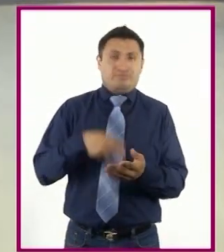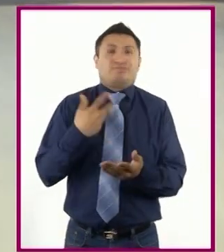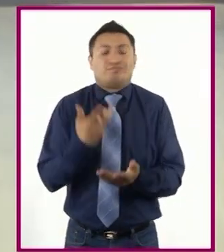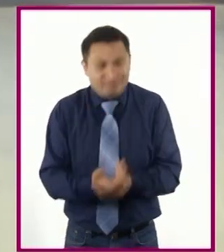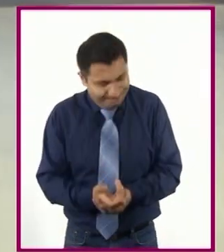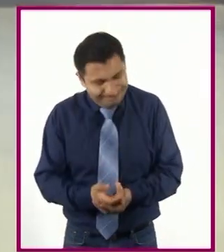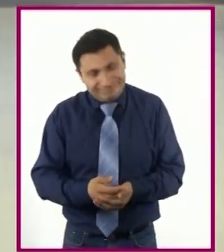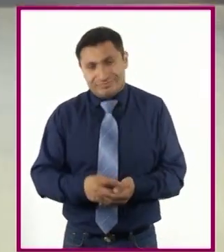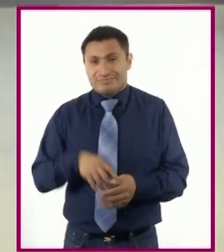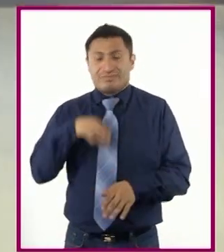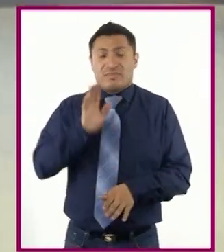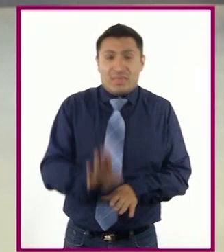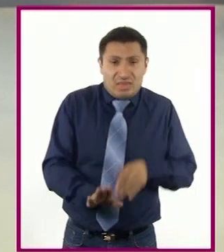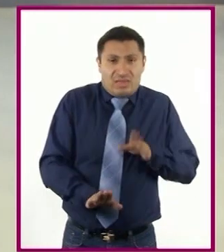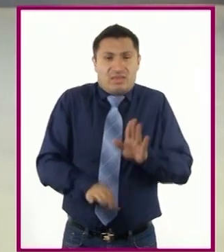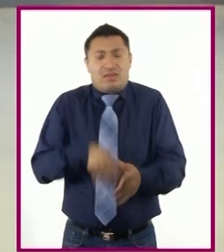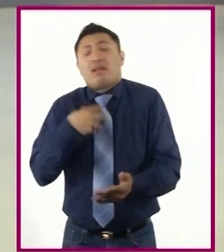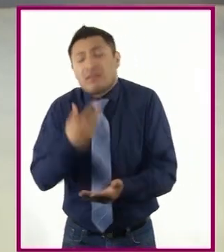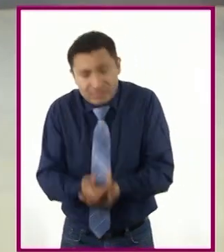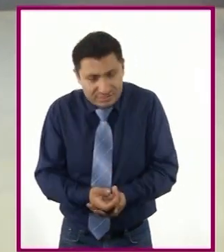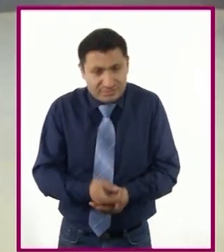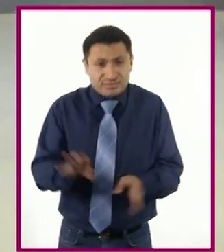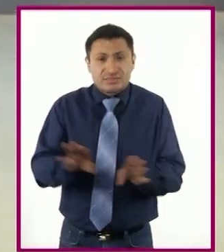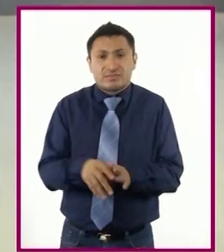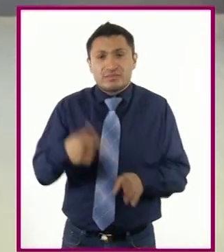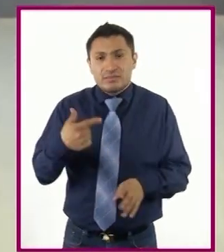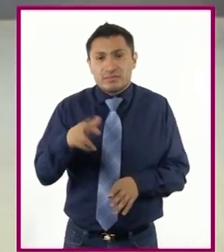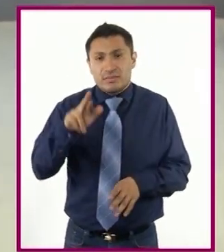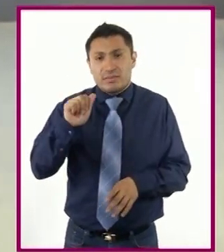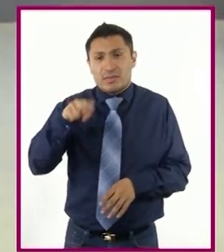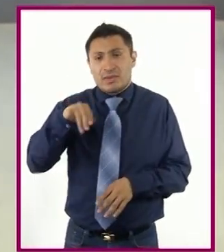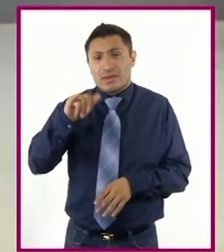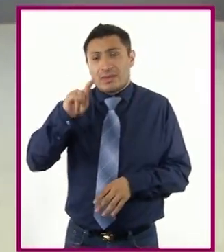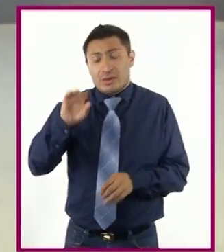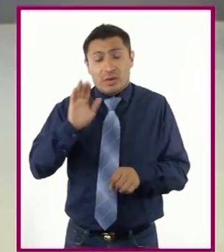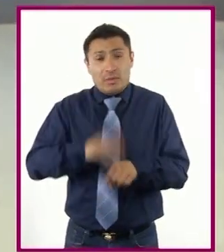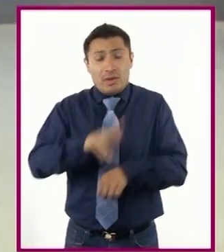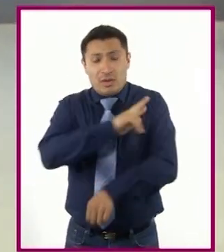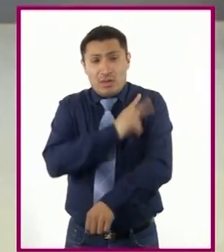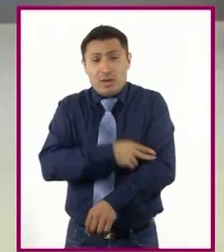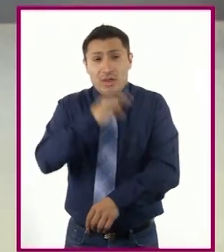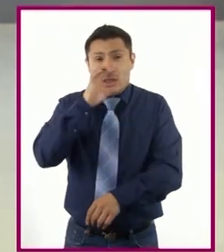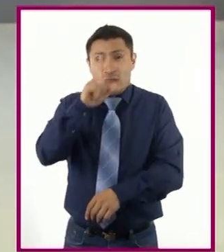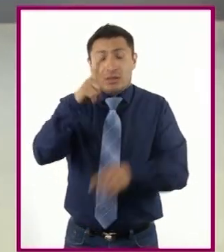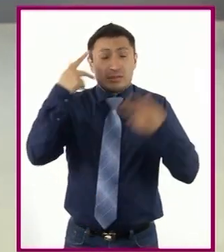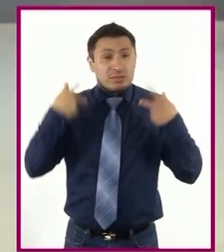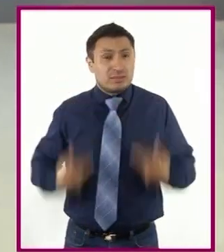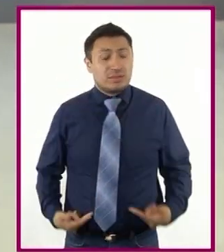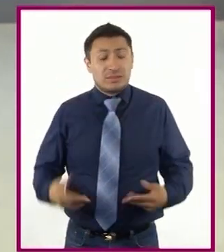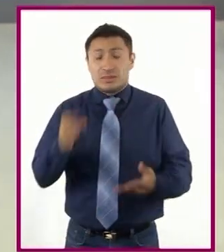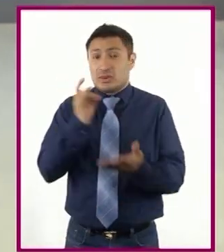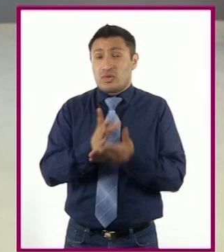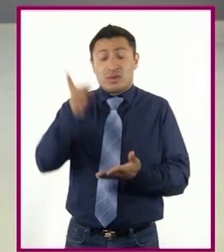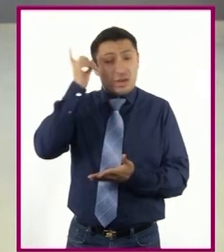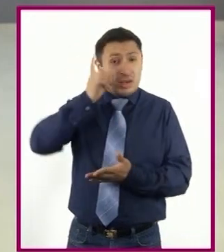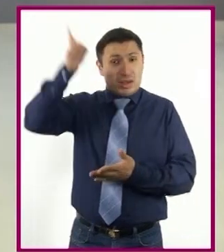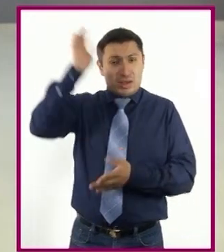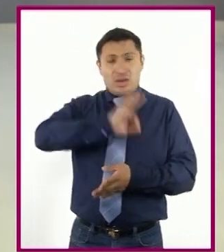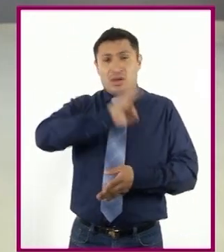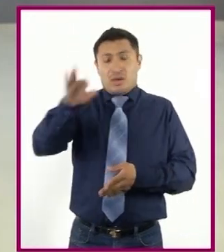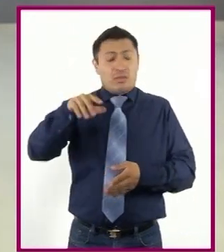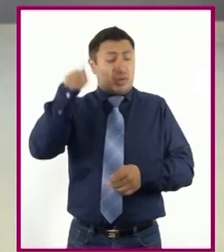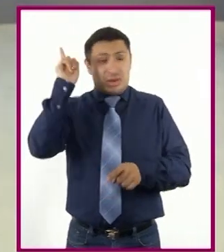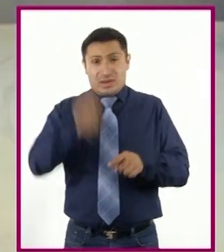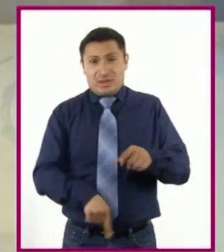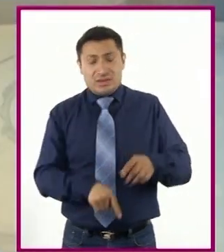con ella a cada paso y es granito. Es más poderosa que el espíritu humano y solamente Dios podría